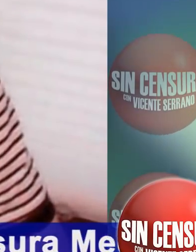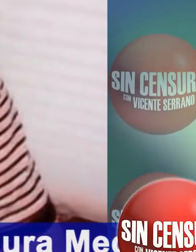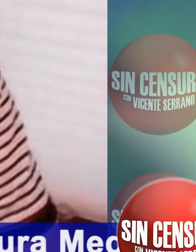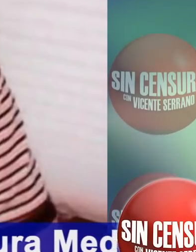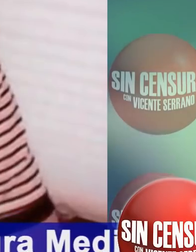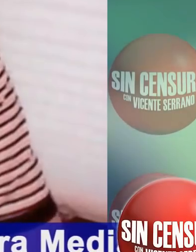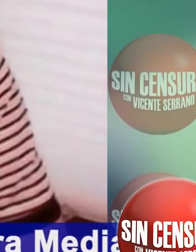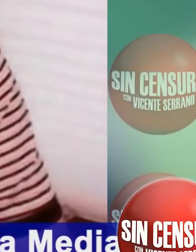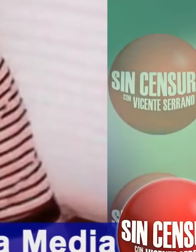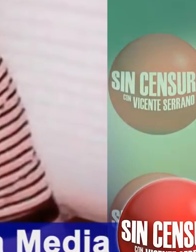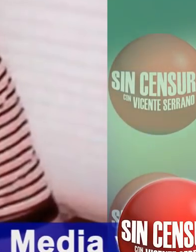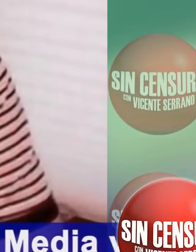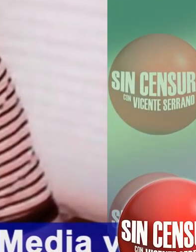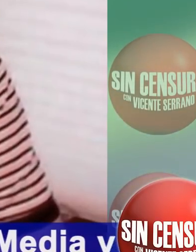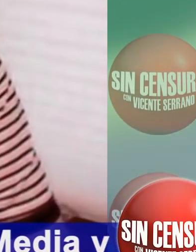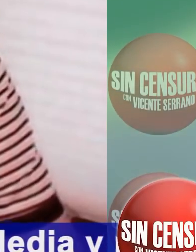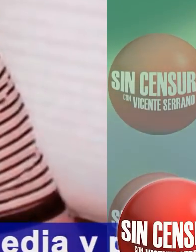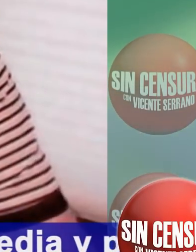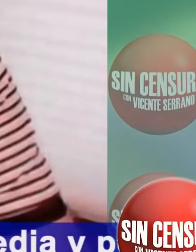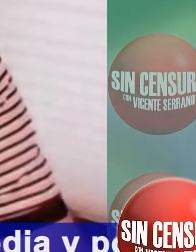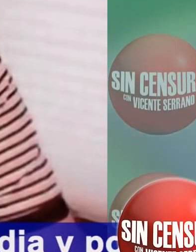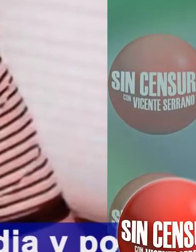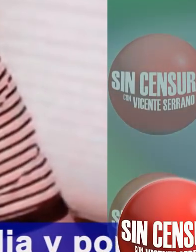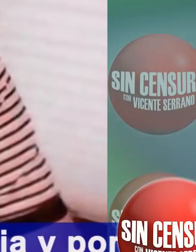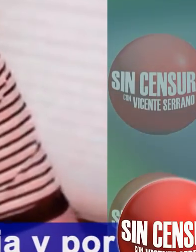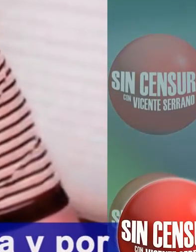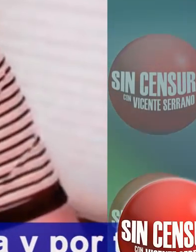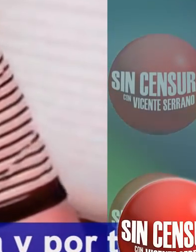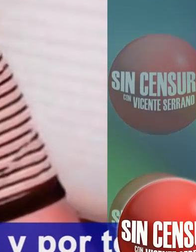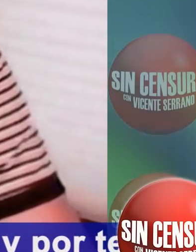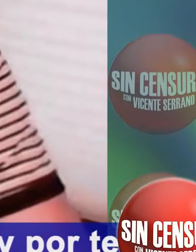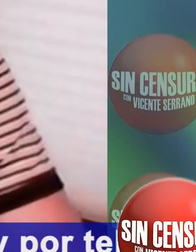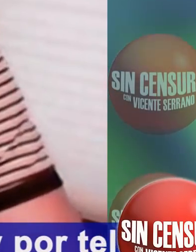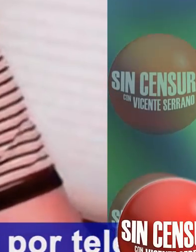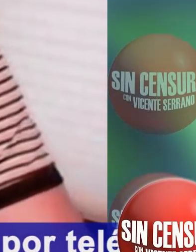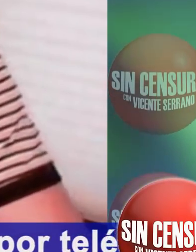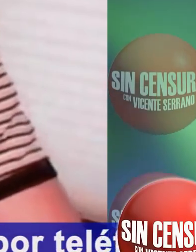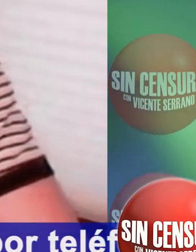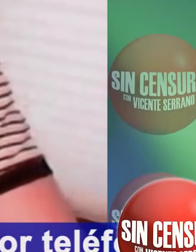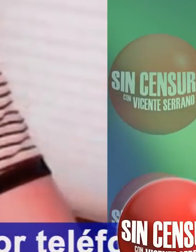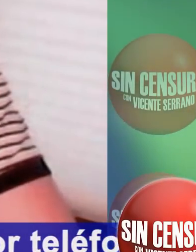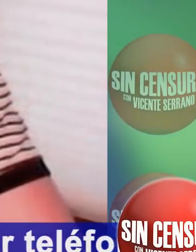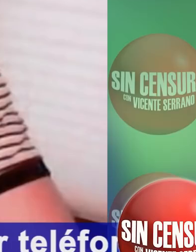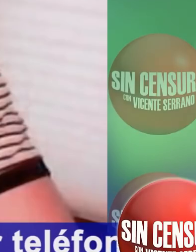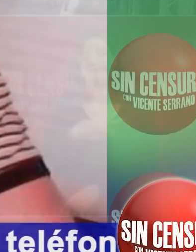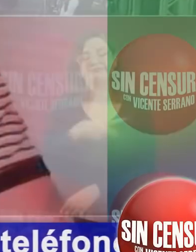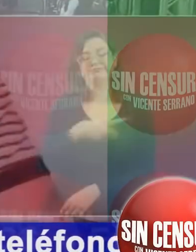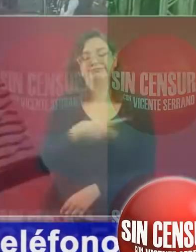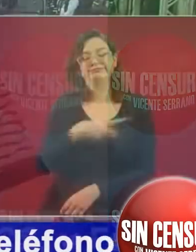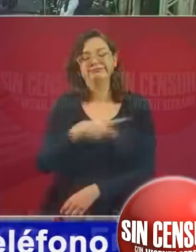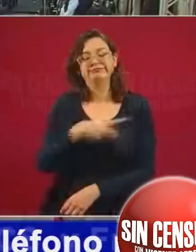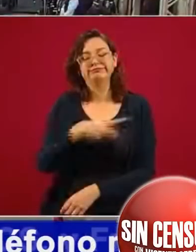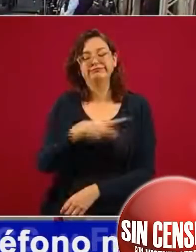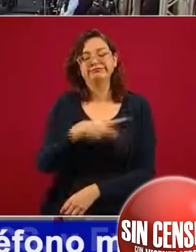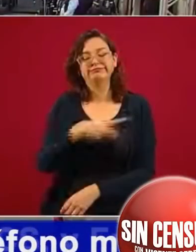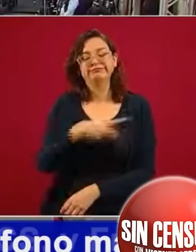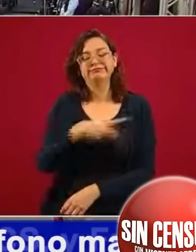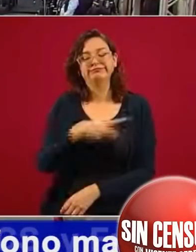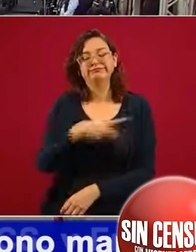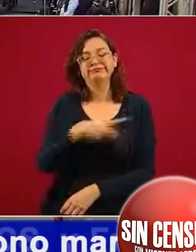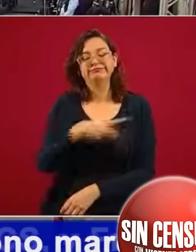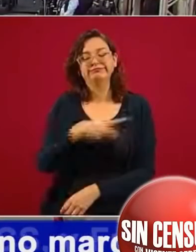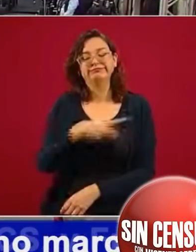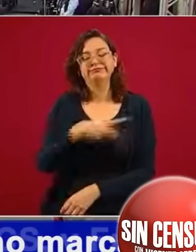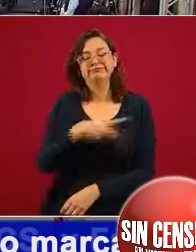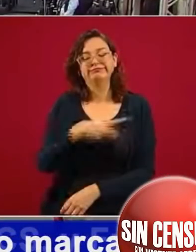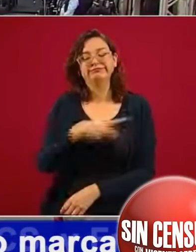¿Qué te parece que lo vemos y lo escuchamos y me das tu opinión sobre esta metáfora? Claro que sí, Antonio, con mucho gusto.